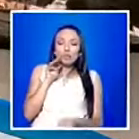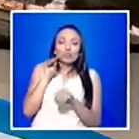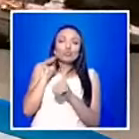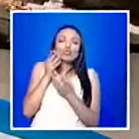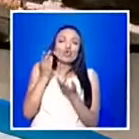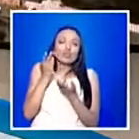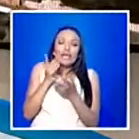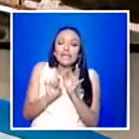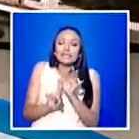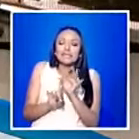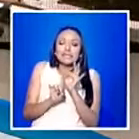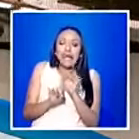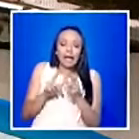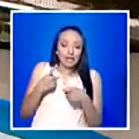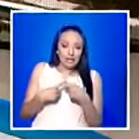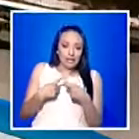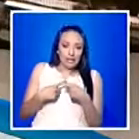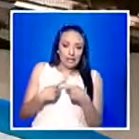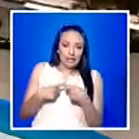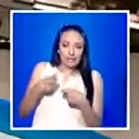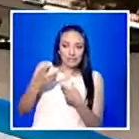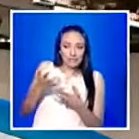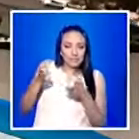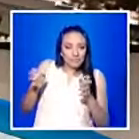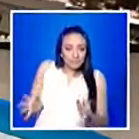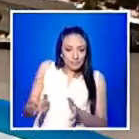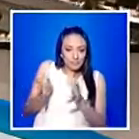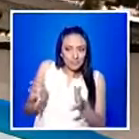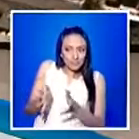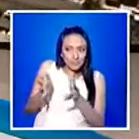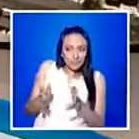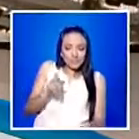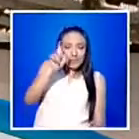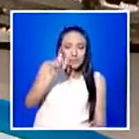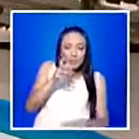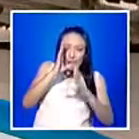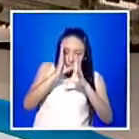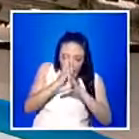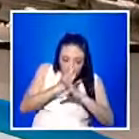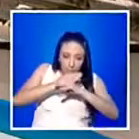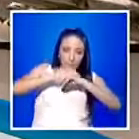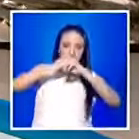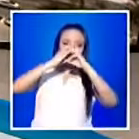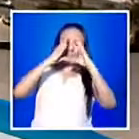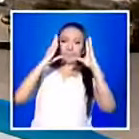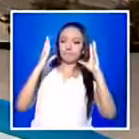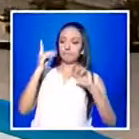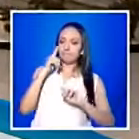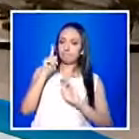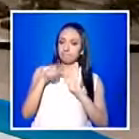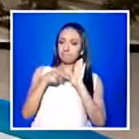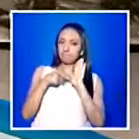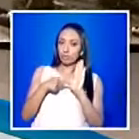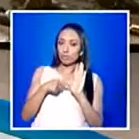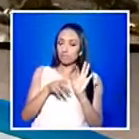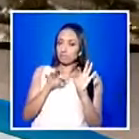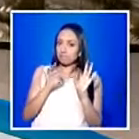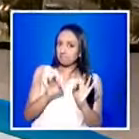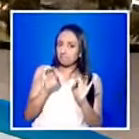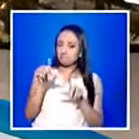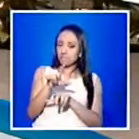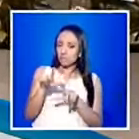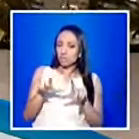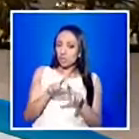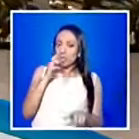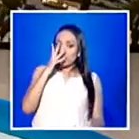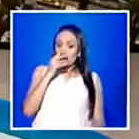busca también es impulsar a esas personas que se levantan día a día desde muy tempranito para sacar este país adelante y por supuesto también para